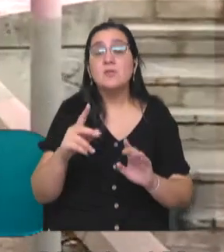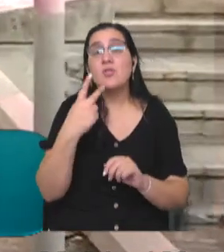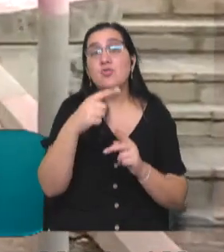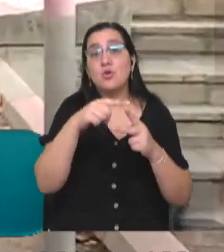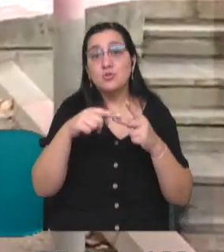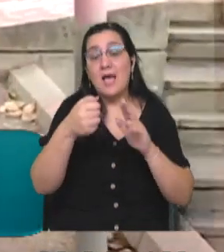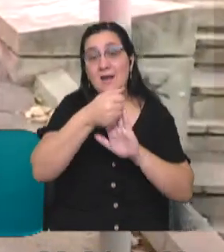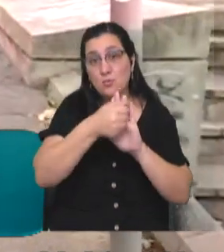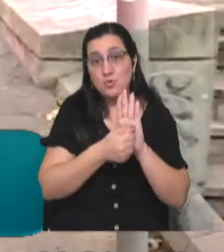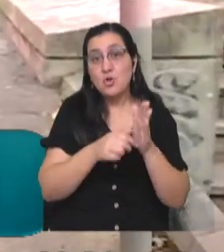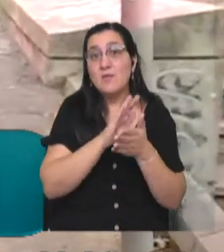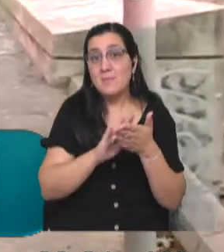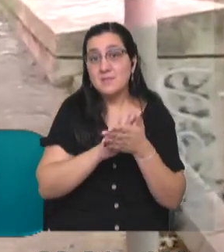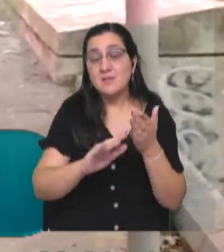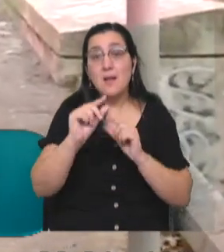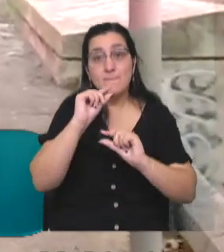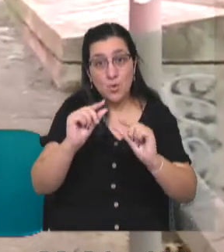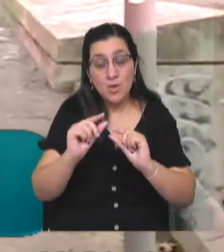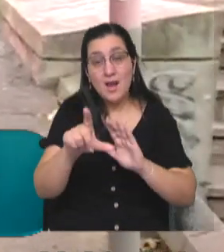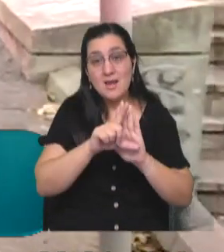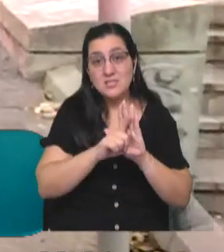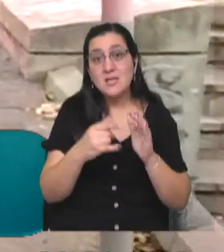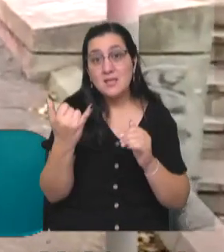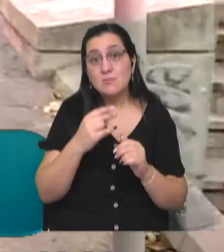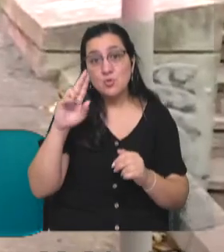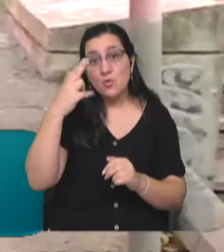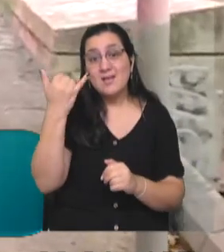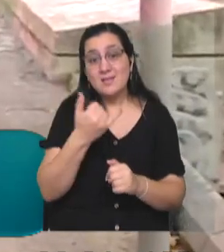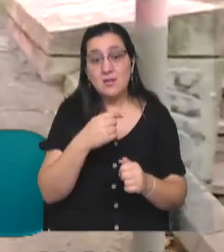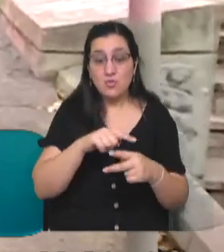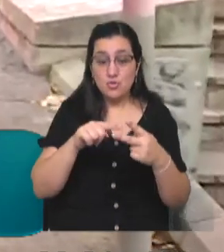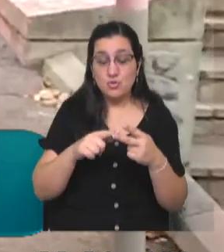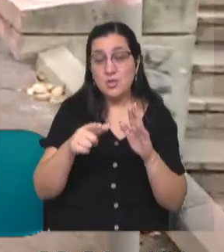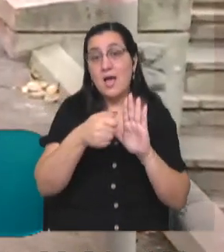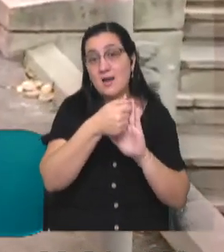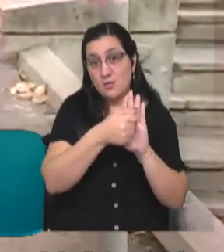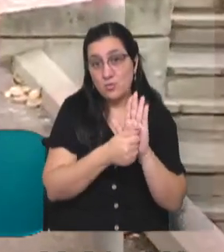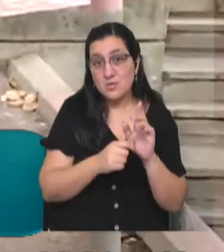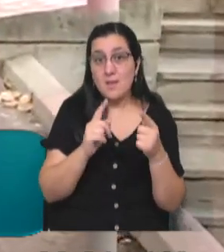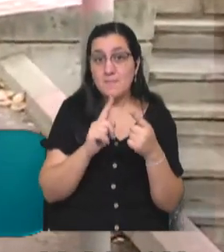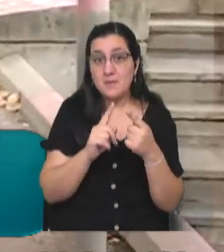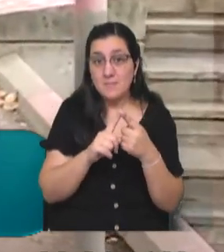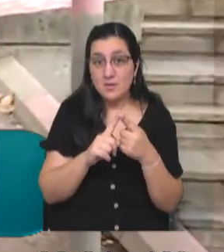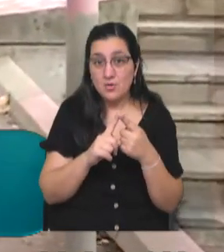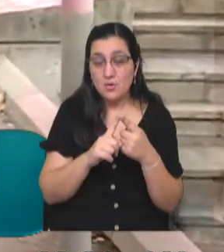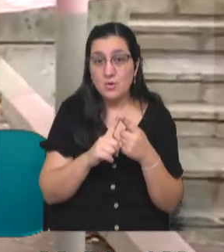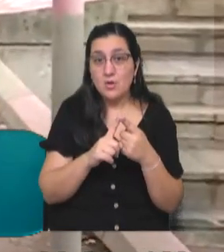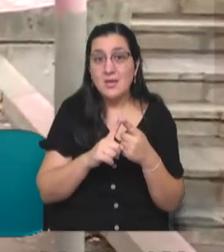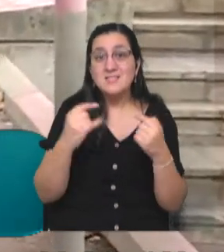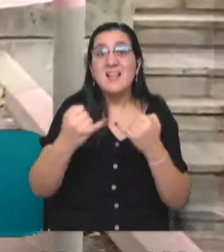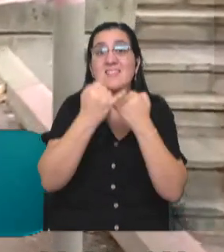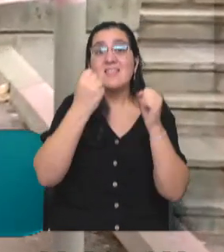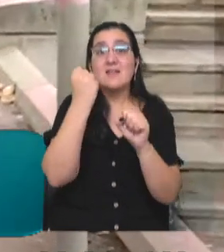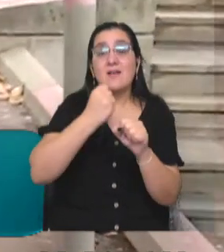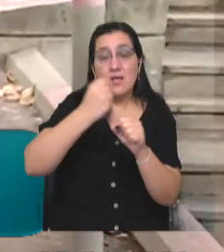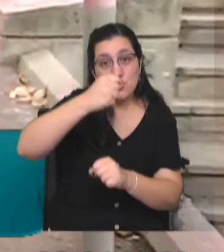voy a repasar al aire. Es de las pocas leyes que tenemos en nuestro país que tiene dos artículos. El primero, que bueno, se decreta el Día del Trabajador